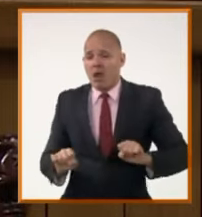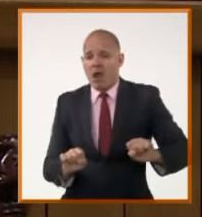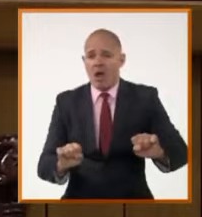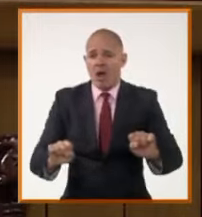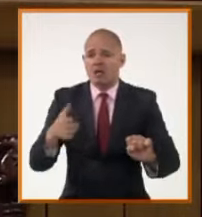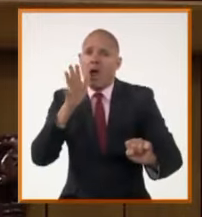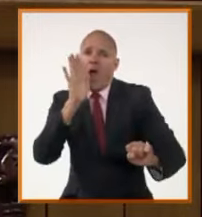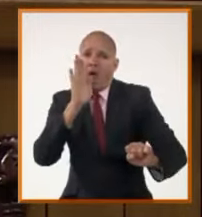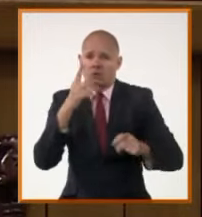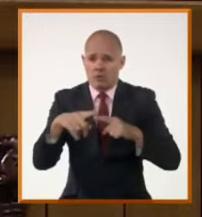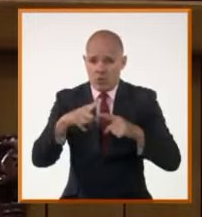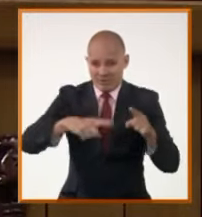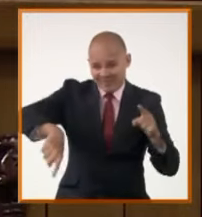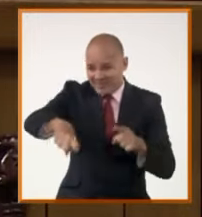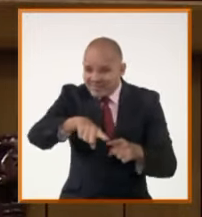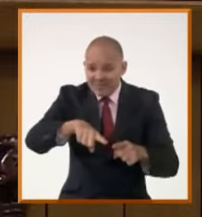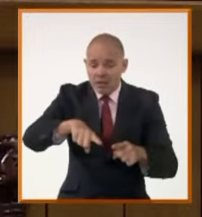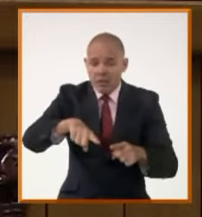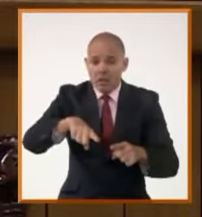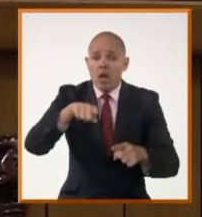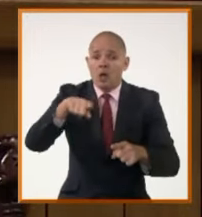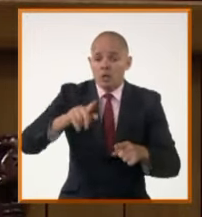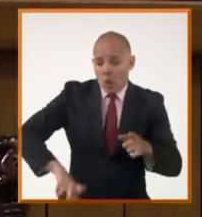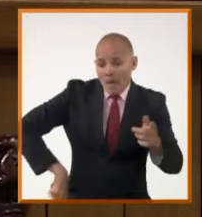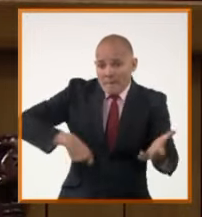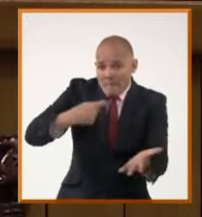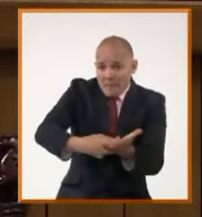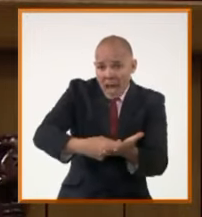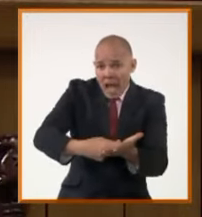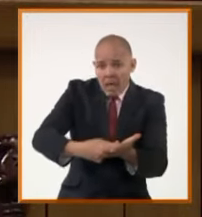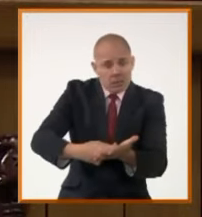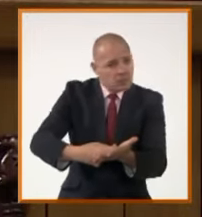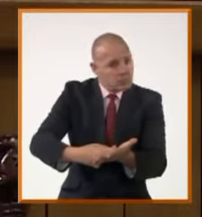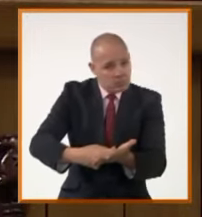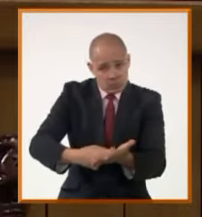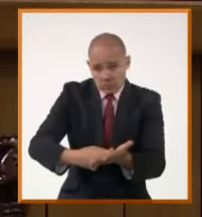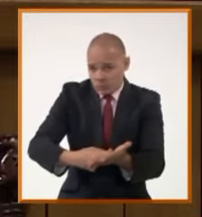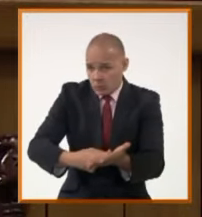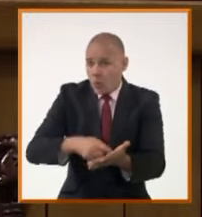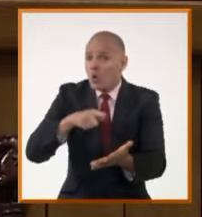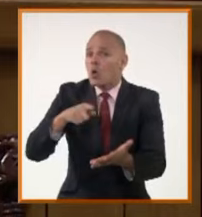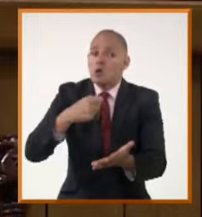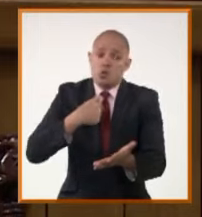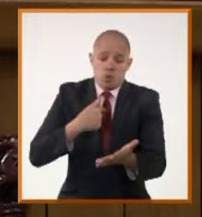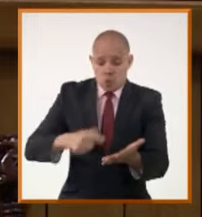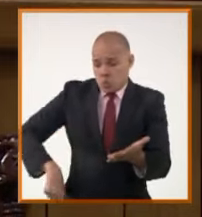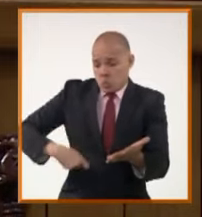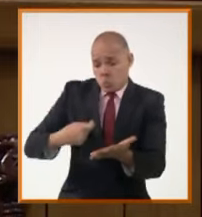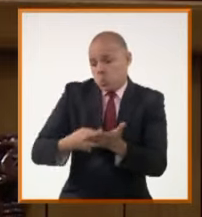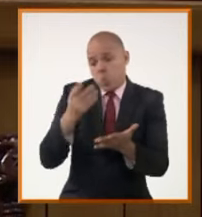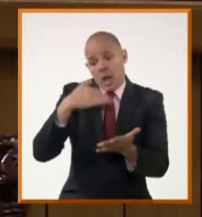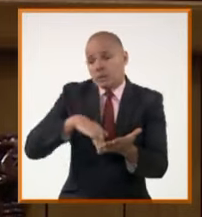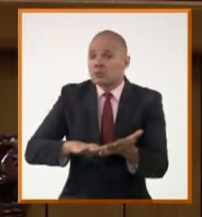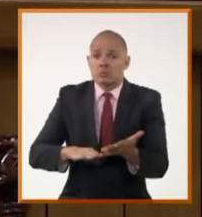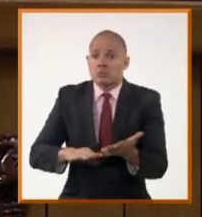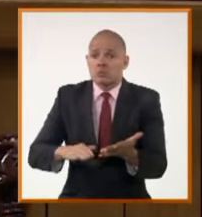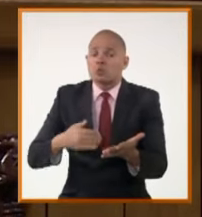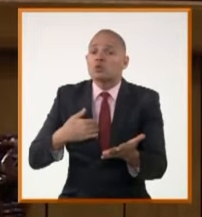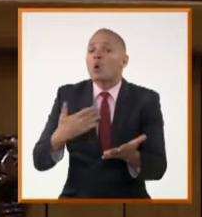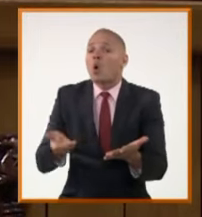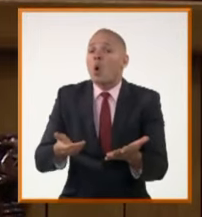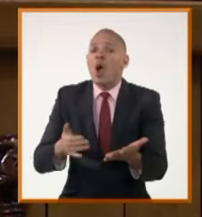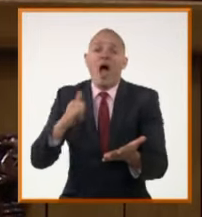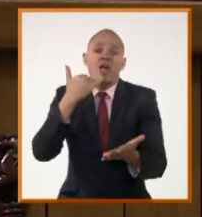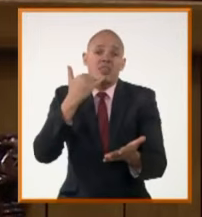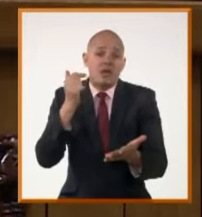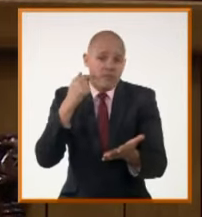No se eliminará el efectivo, pero el que tenga un dinero, un salario, un dinero, una tarjeta o a través de